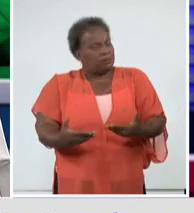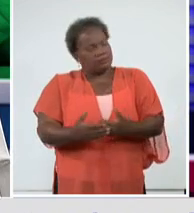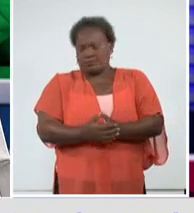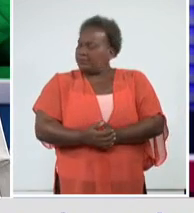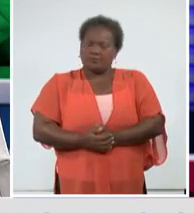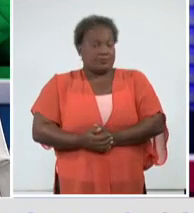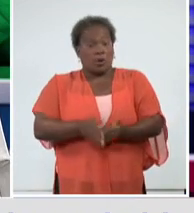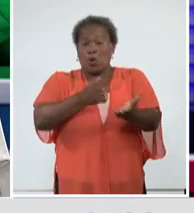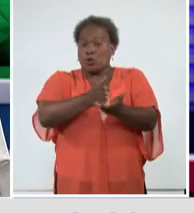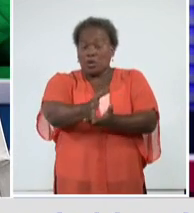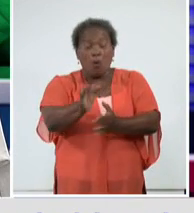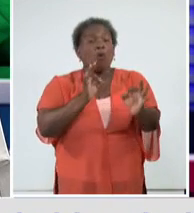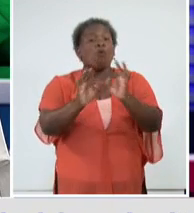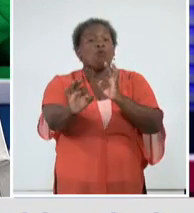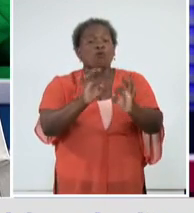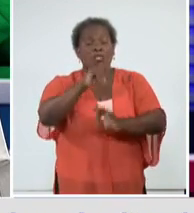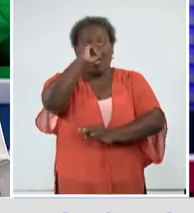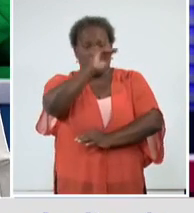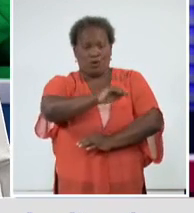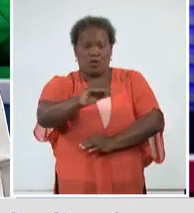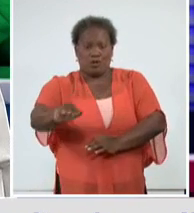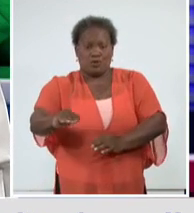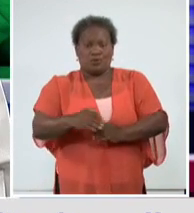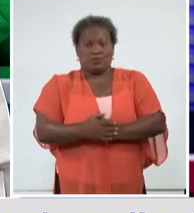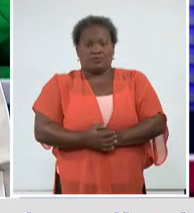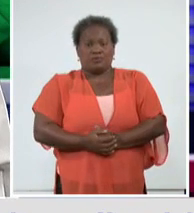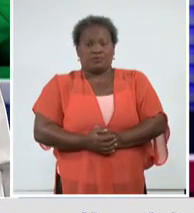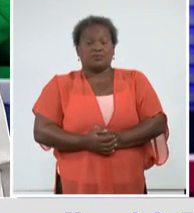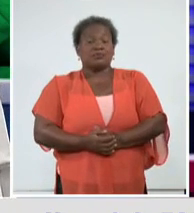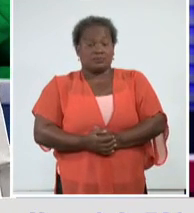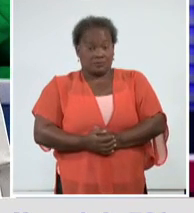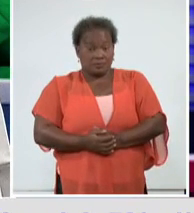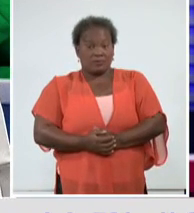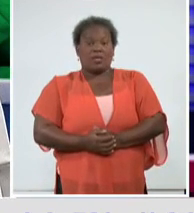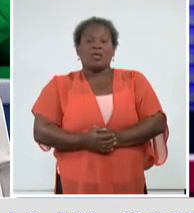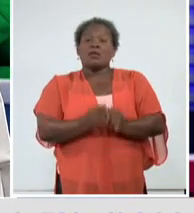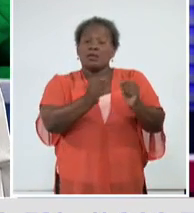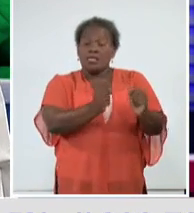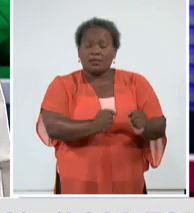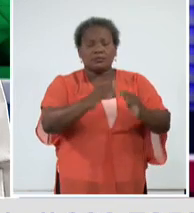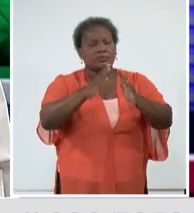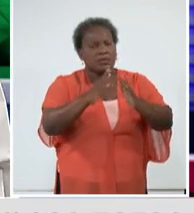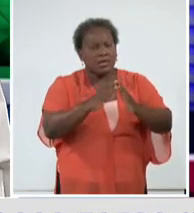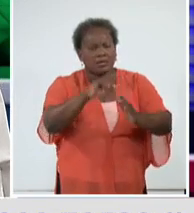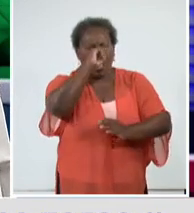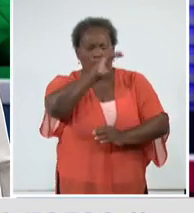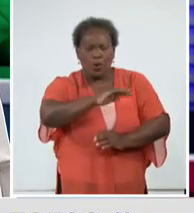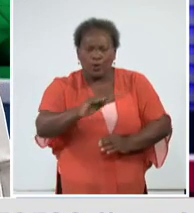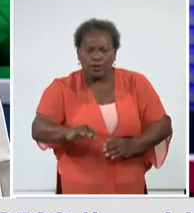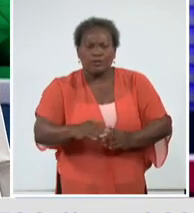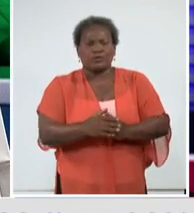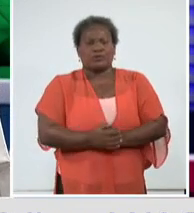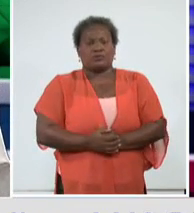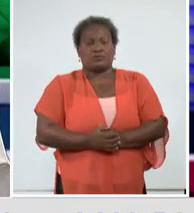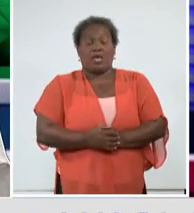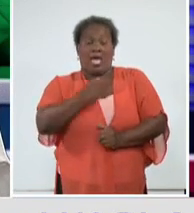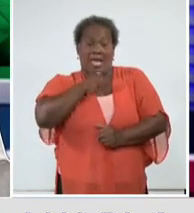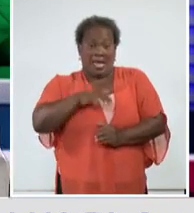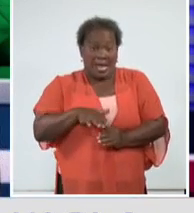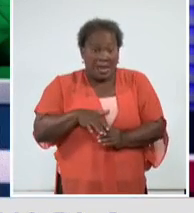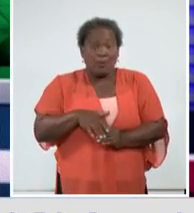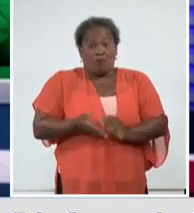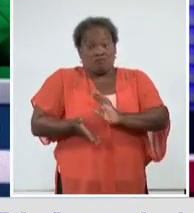que hacemos el llamado a tratar de salir lo menos posible de casa. En ocasiones, cuando haya que salir, extremar las